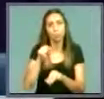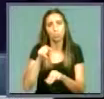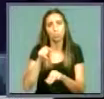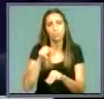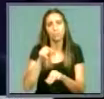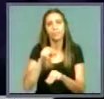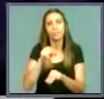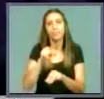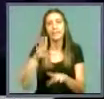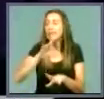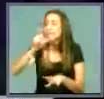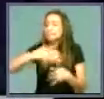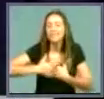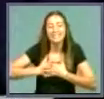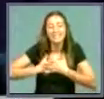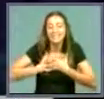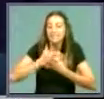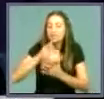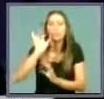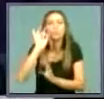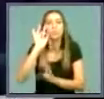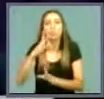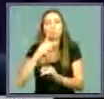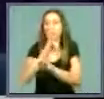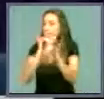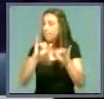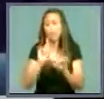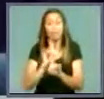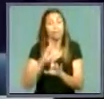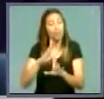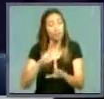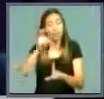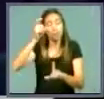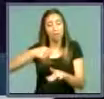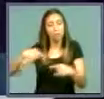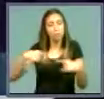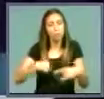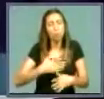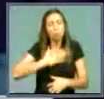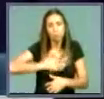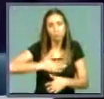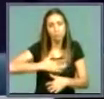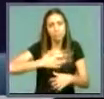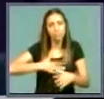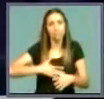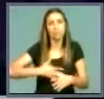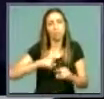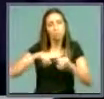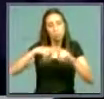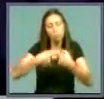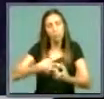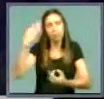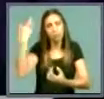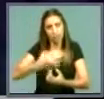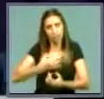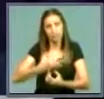cautivar, enamorar, no solo con su mensaje, sino con su actitud de austeridad, de grandeza política. Alfonsín